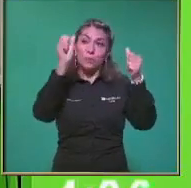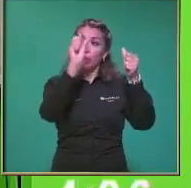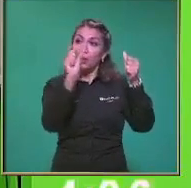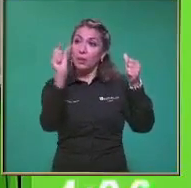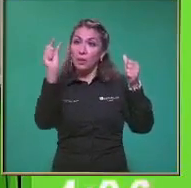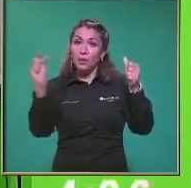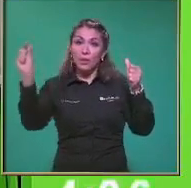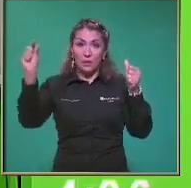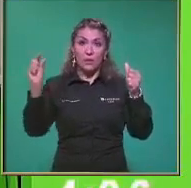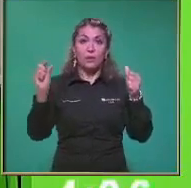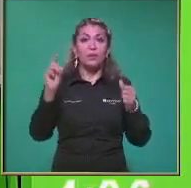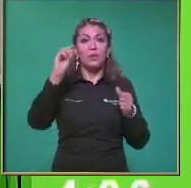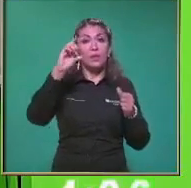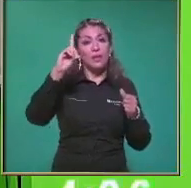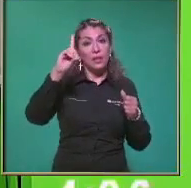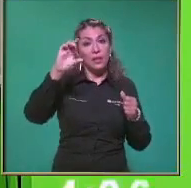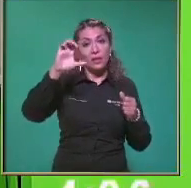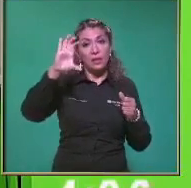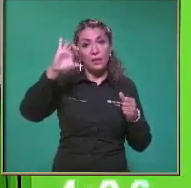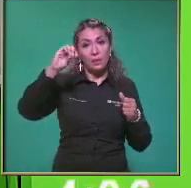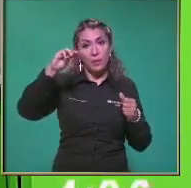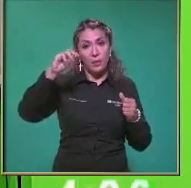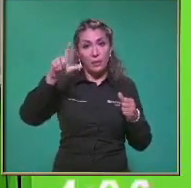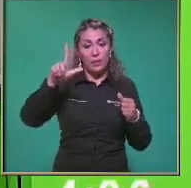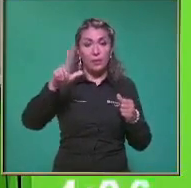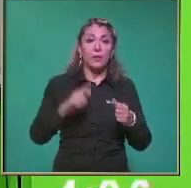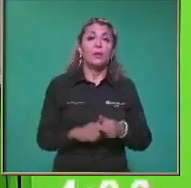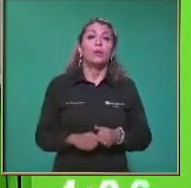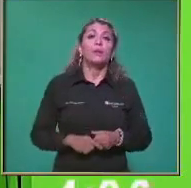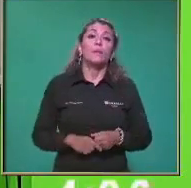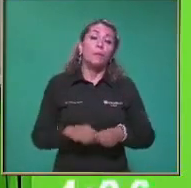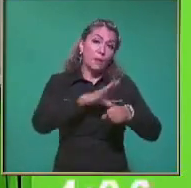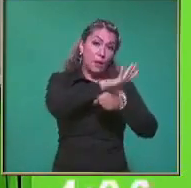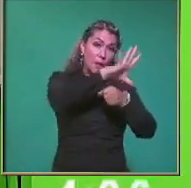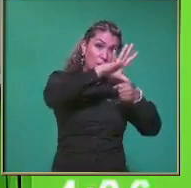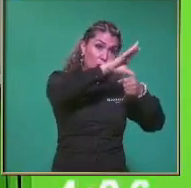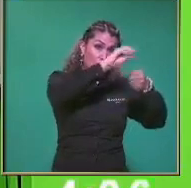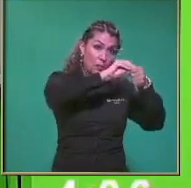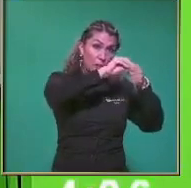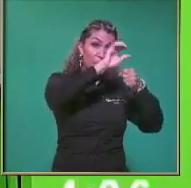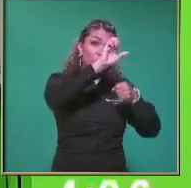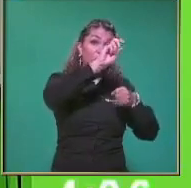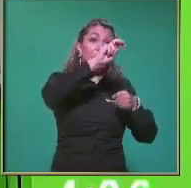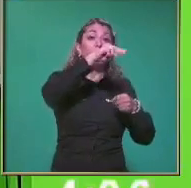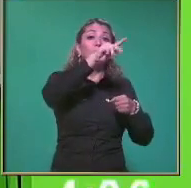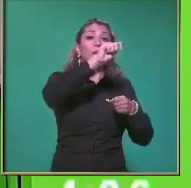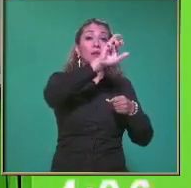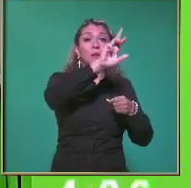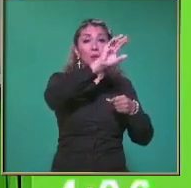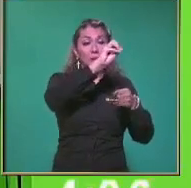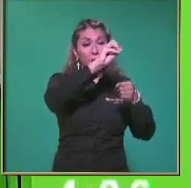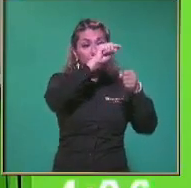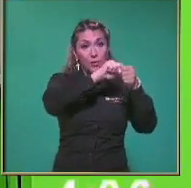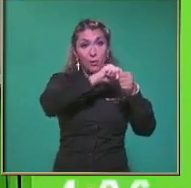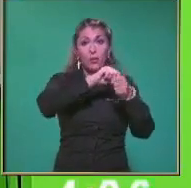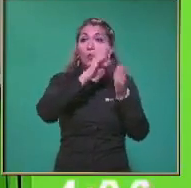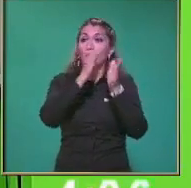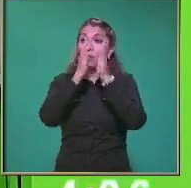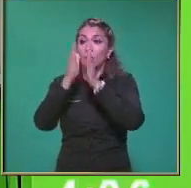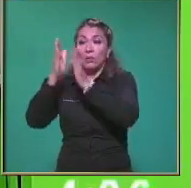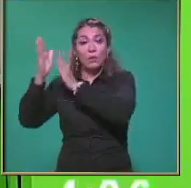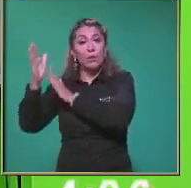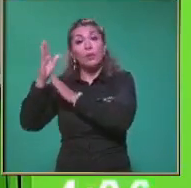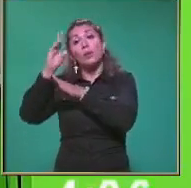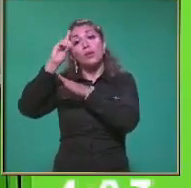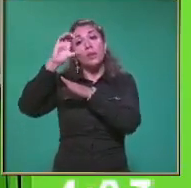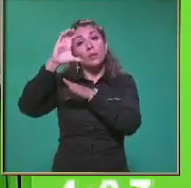es muy importante que recordemos que la parte entera tiene sus nombres y la parte decimal también tiene sus nombres. ¿Cómo es eso, maestra?